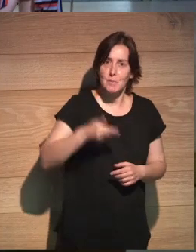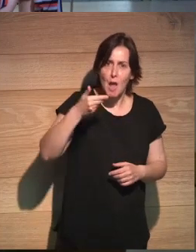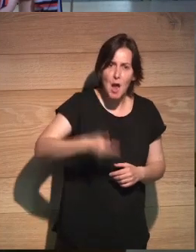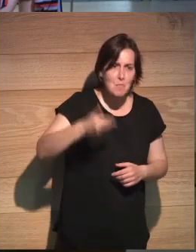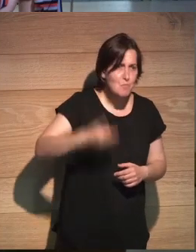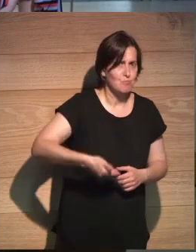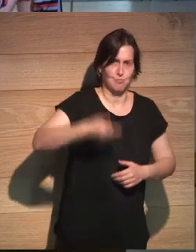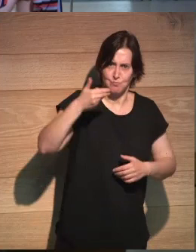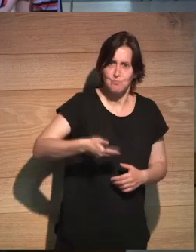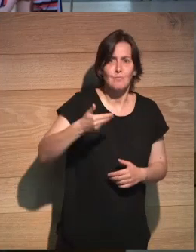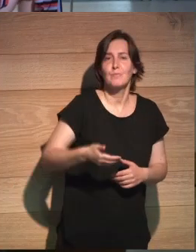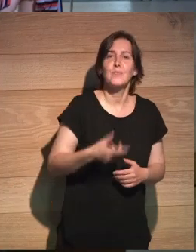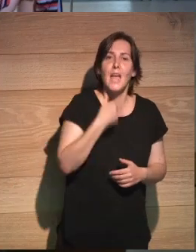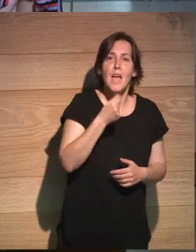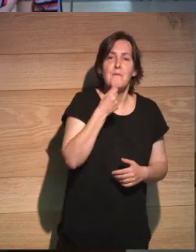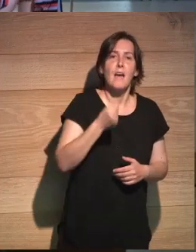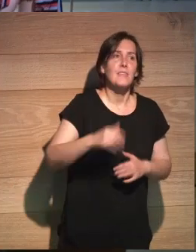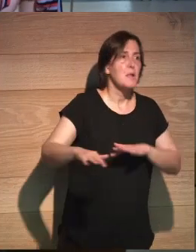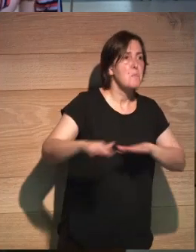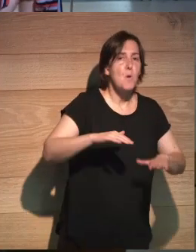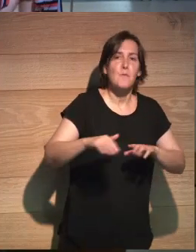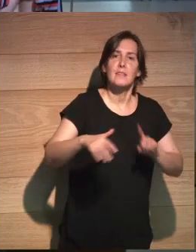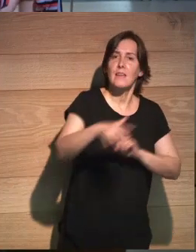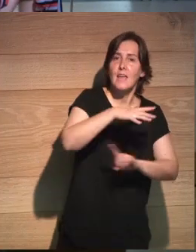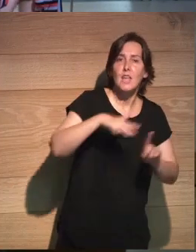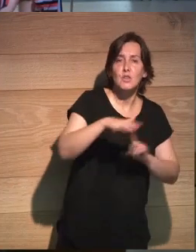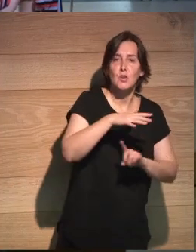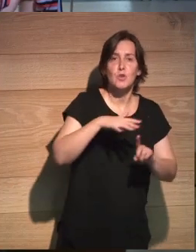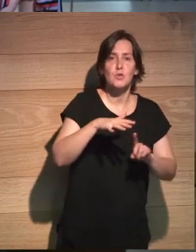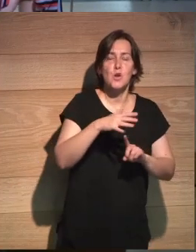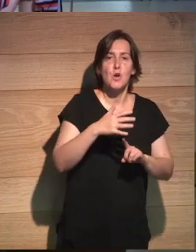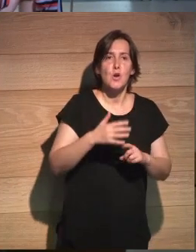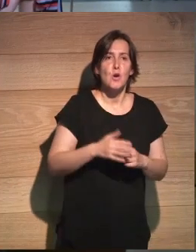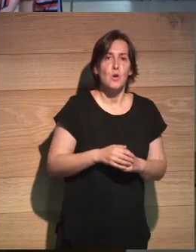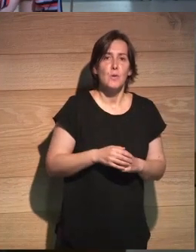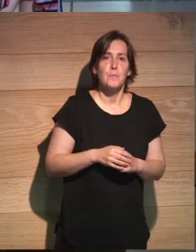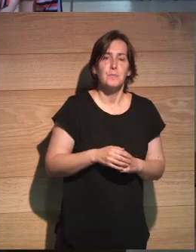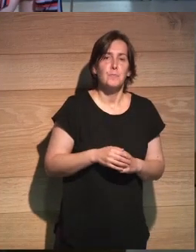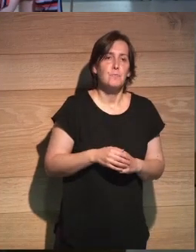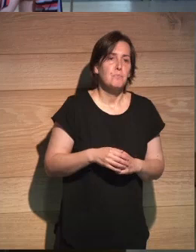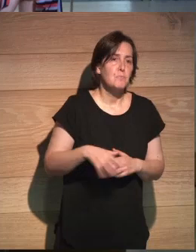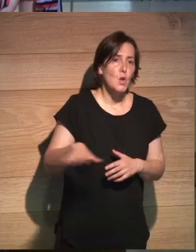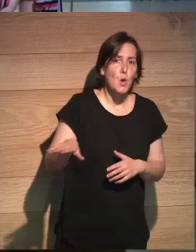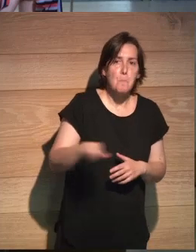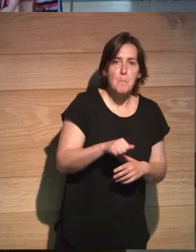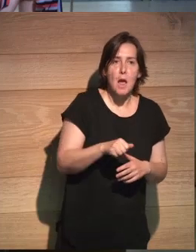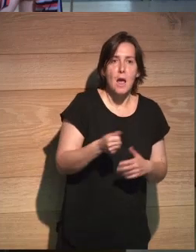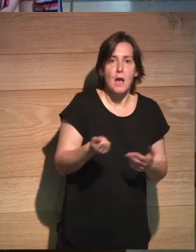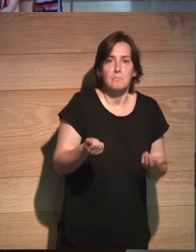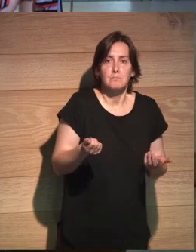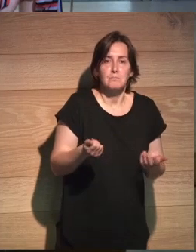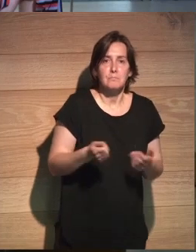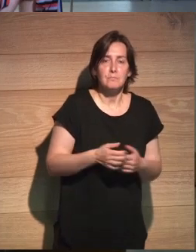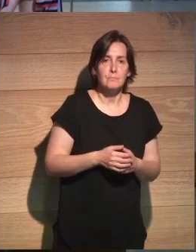porque claro, es muy fácil moverte en un entorno de comprar New Scientist, por ejemplo, o